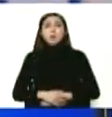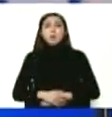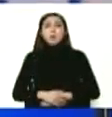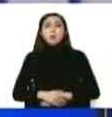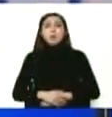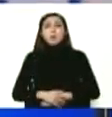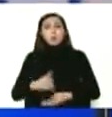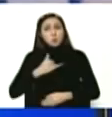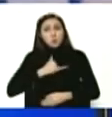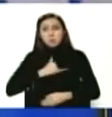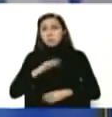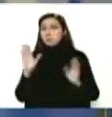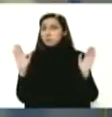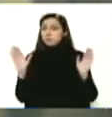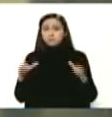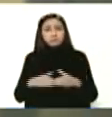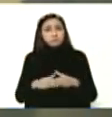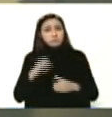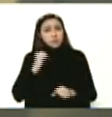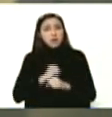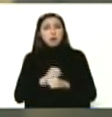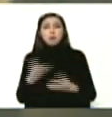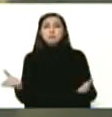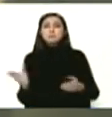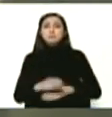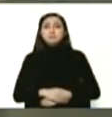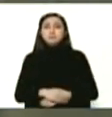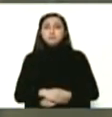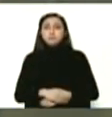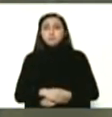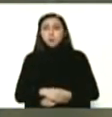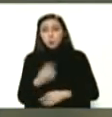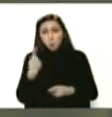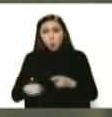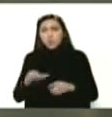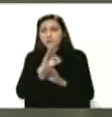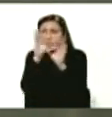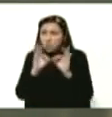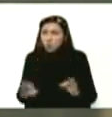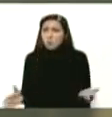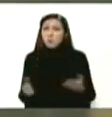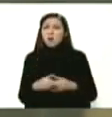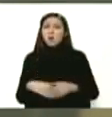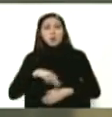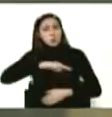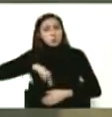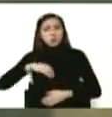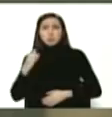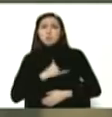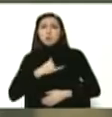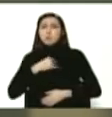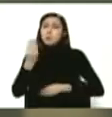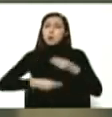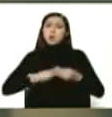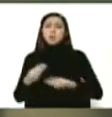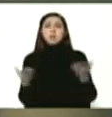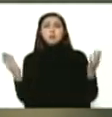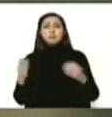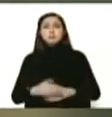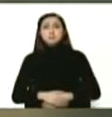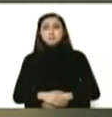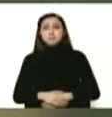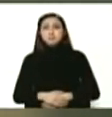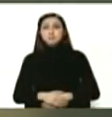hacemos nosotros, no hay alternativa. Porque pudiera haber una alternativa, o lo hacemos nosotros o no lo hace nadie. Fuera